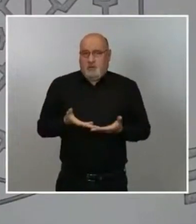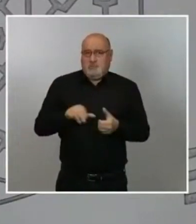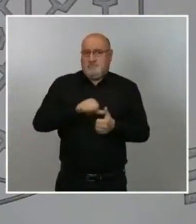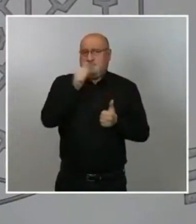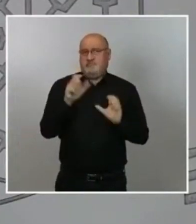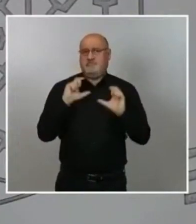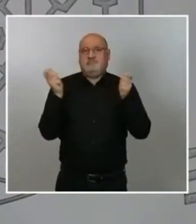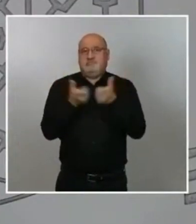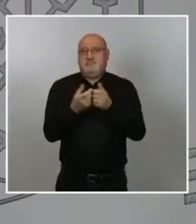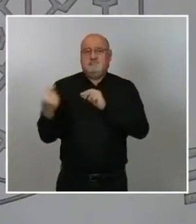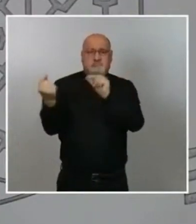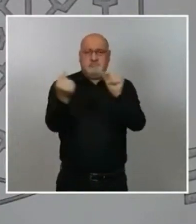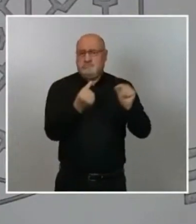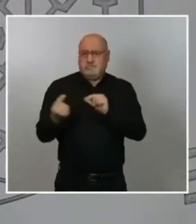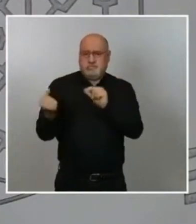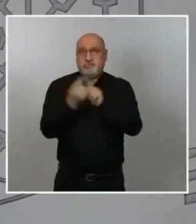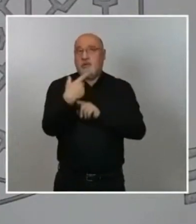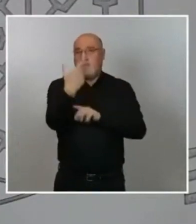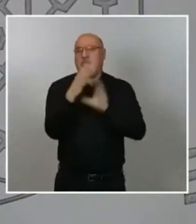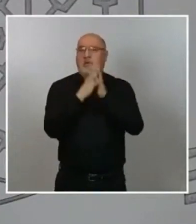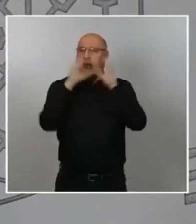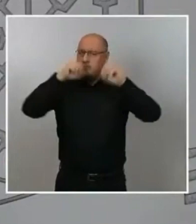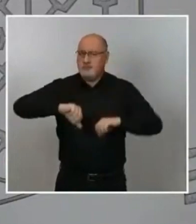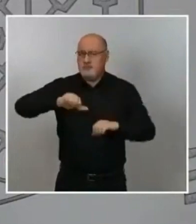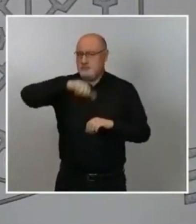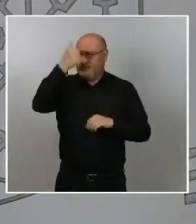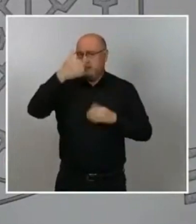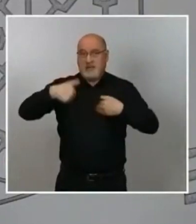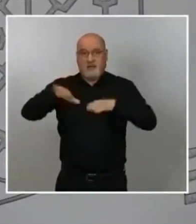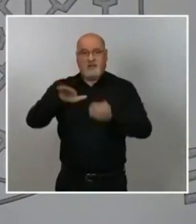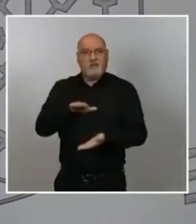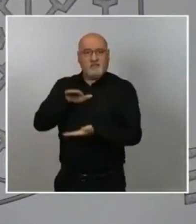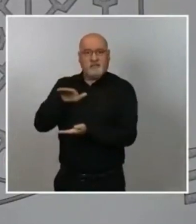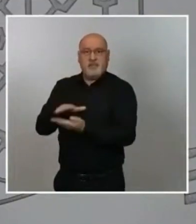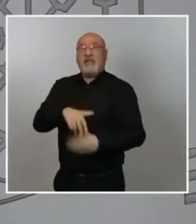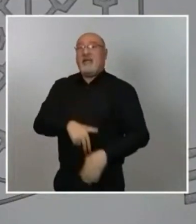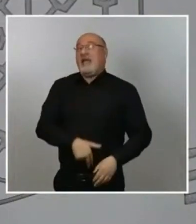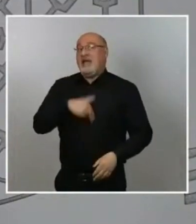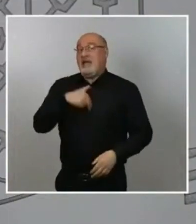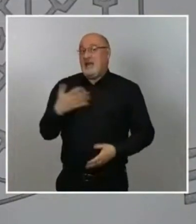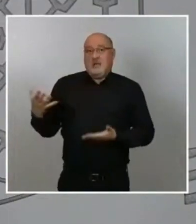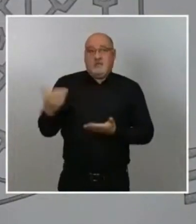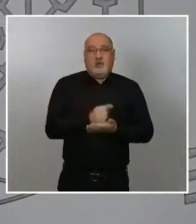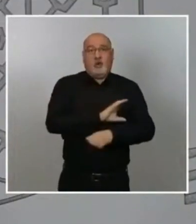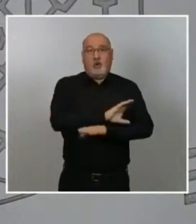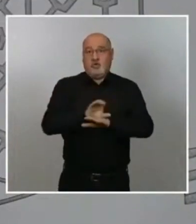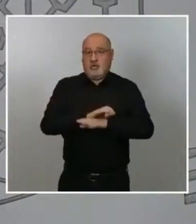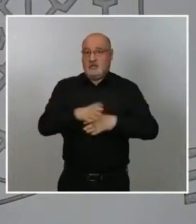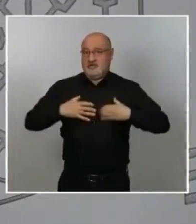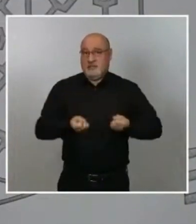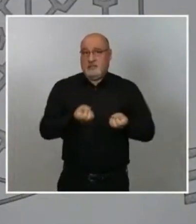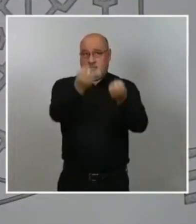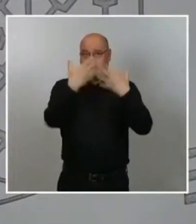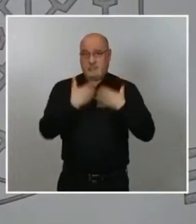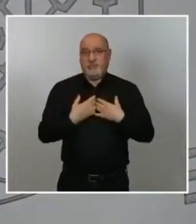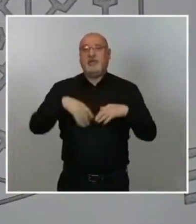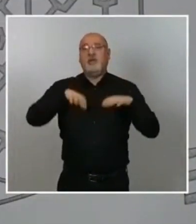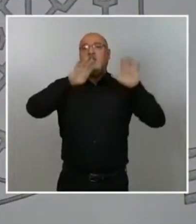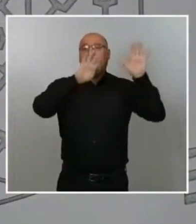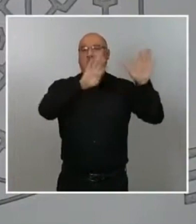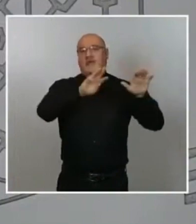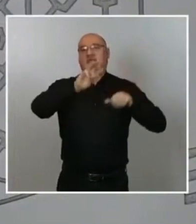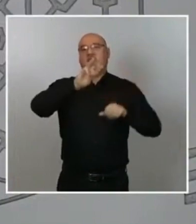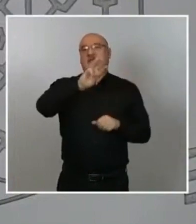participando de esta decisión y que en general ha sido administrada, eso, a 939.534